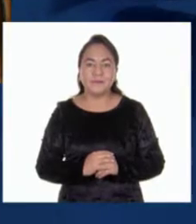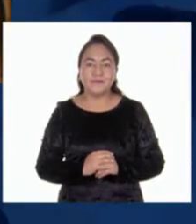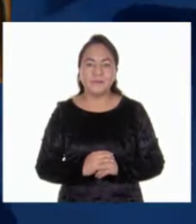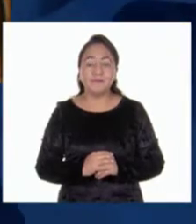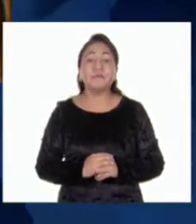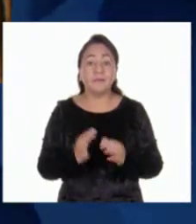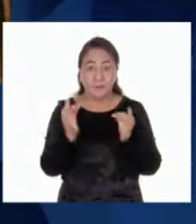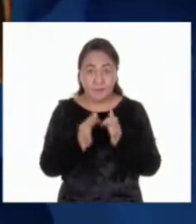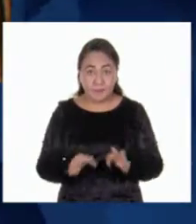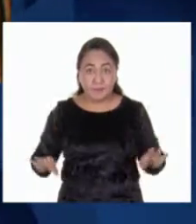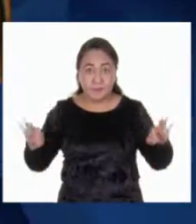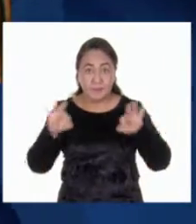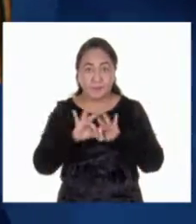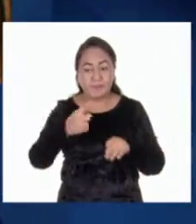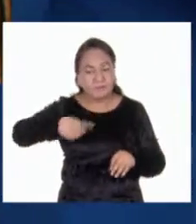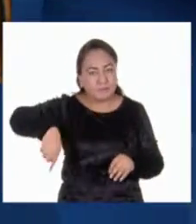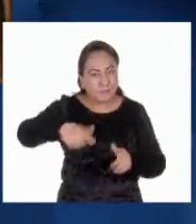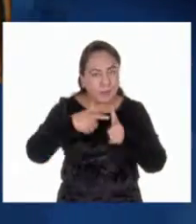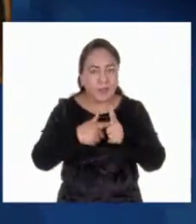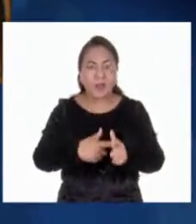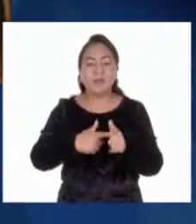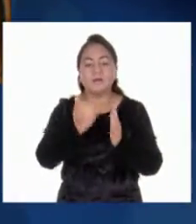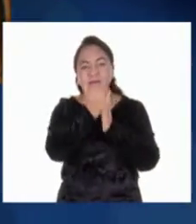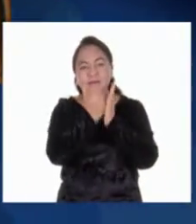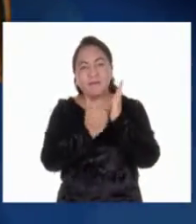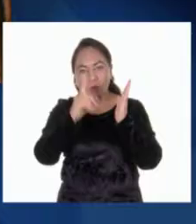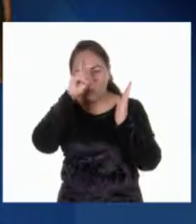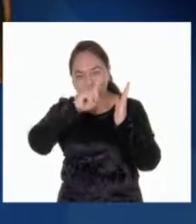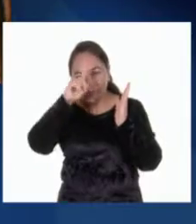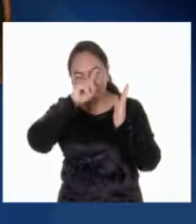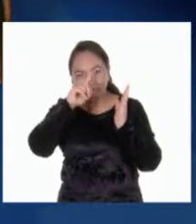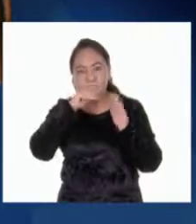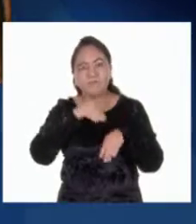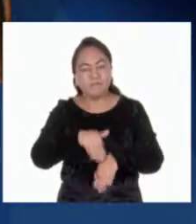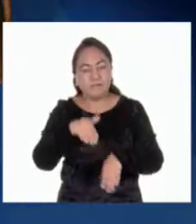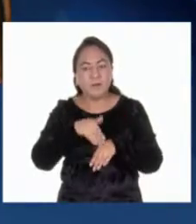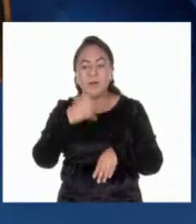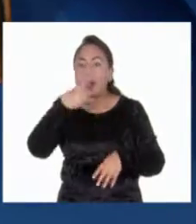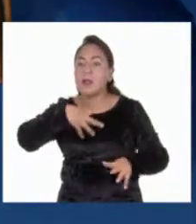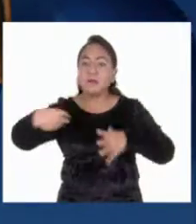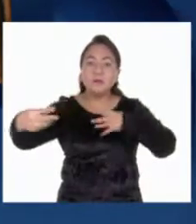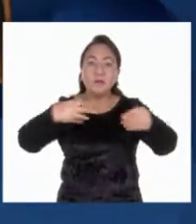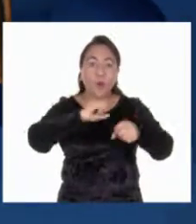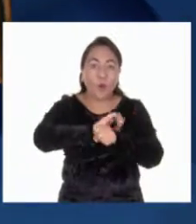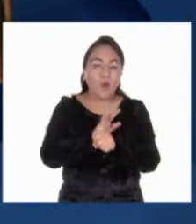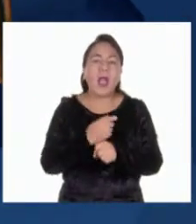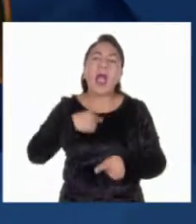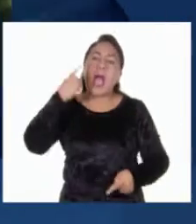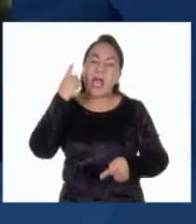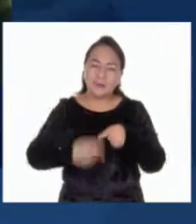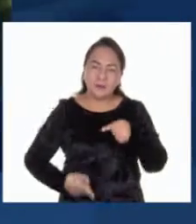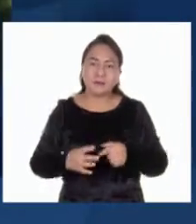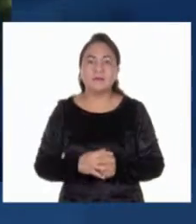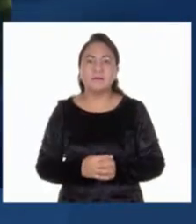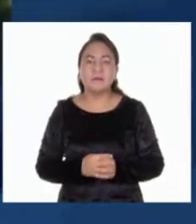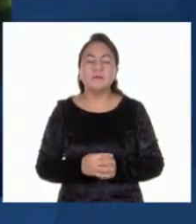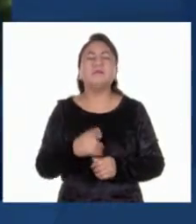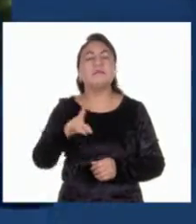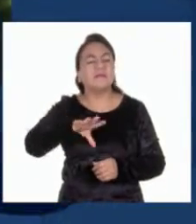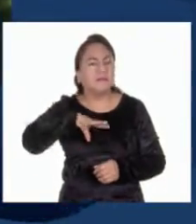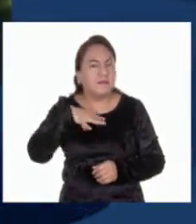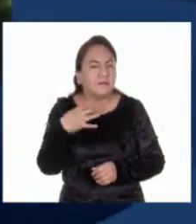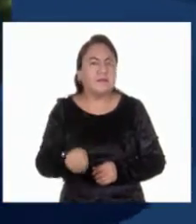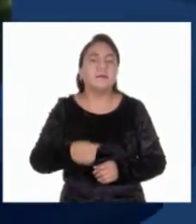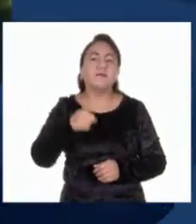Es muy importante continuar con las recomendaciones para evitar contagios de COVID. Trata de